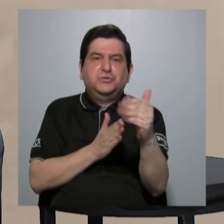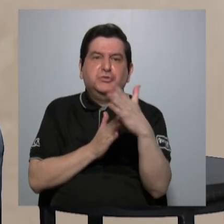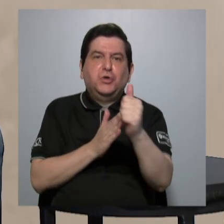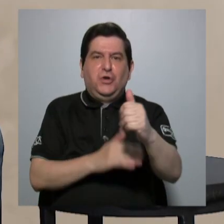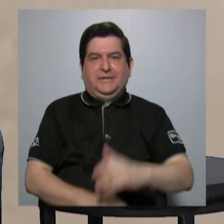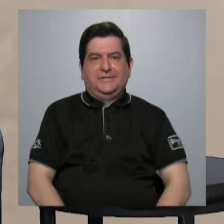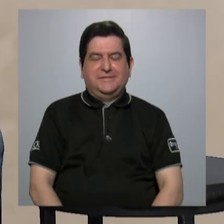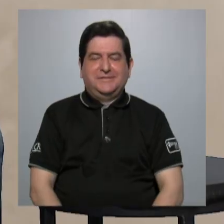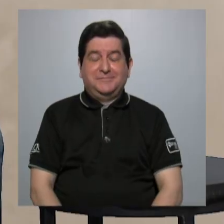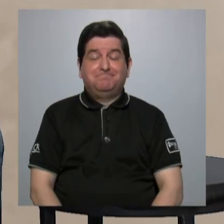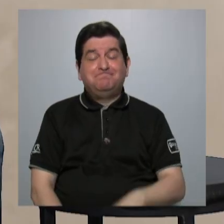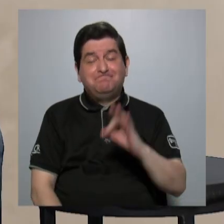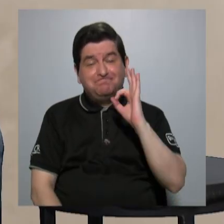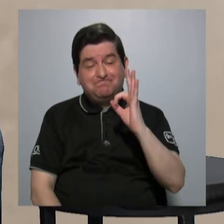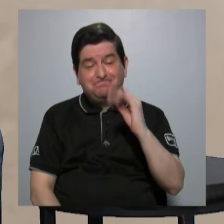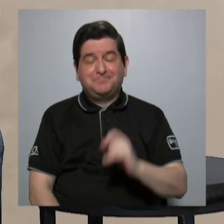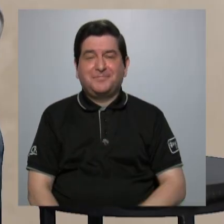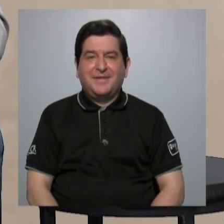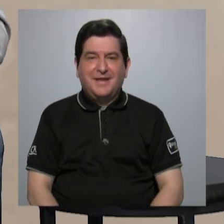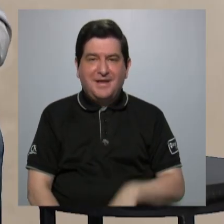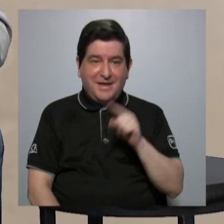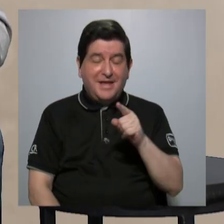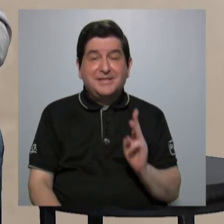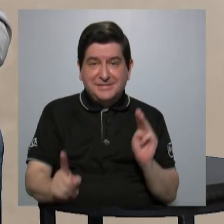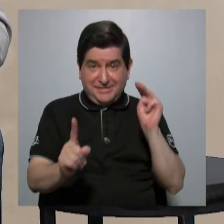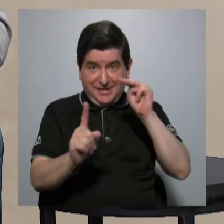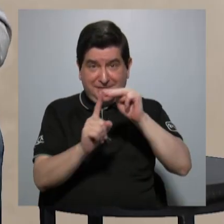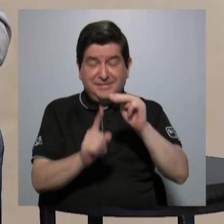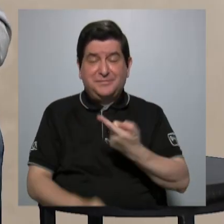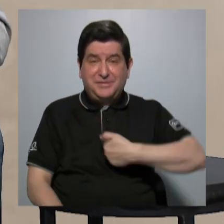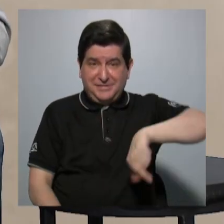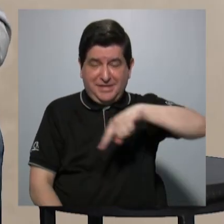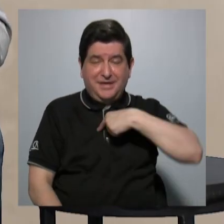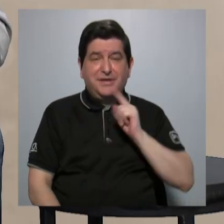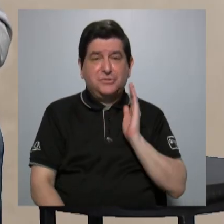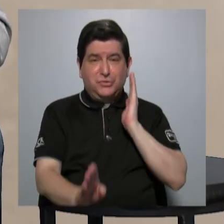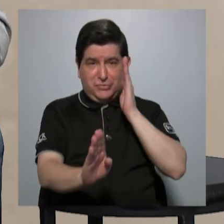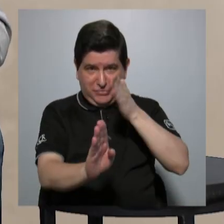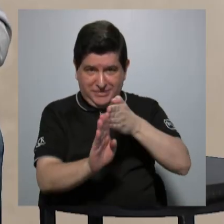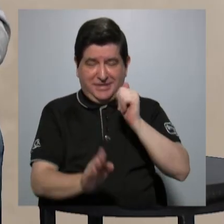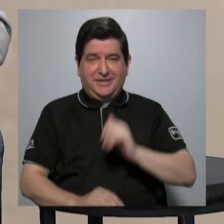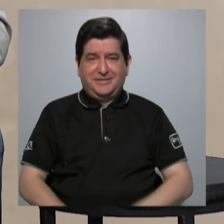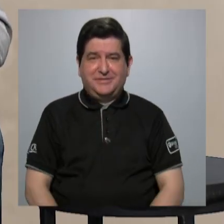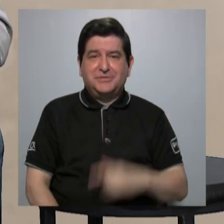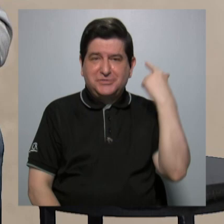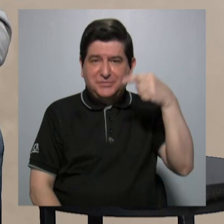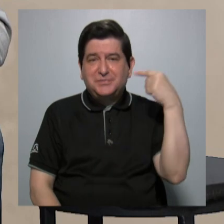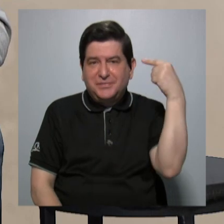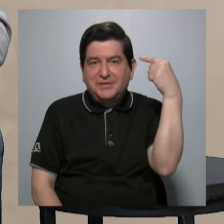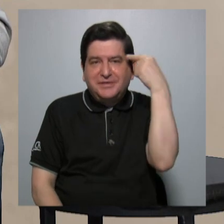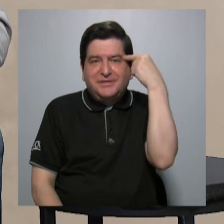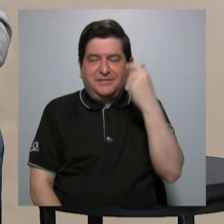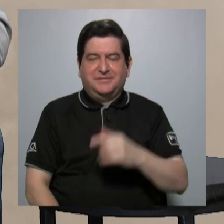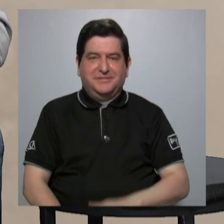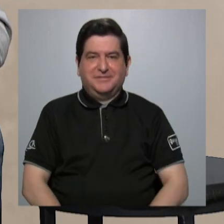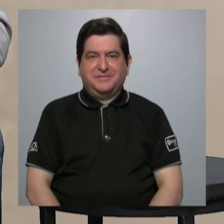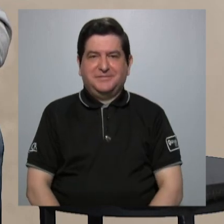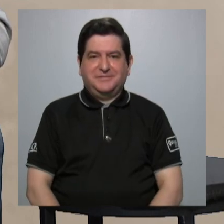millones, Roberto. Muy bien, así. Ese es el mensaje que nosotros podemos decirle directamente al